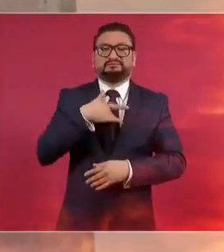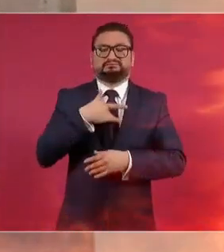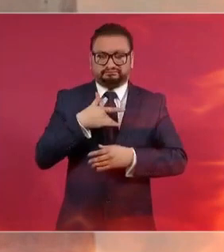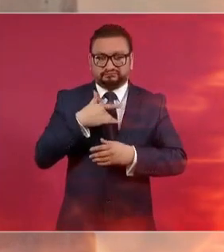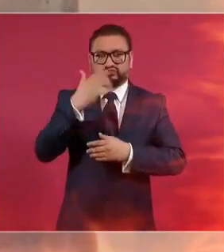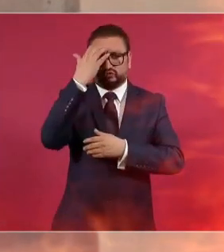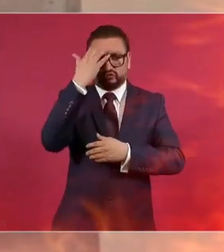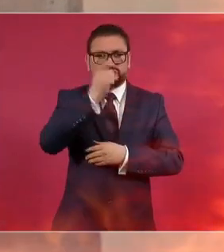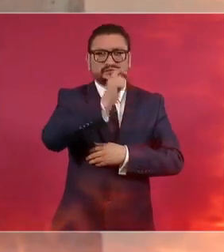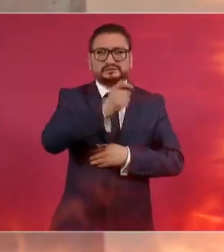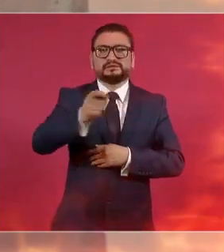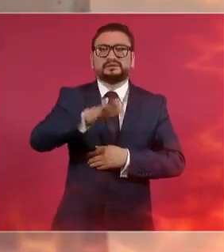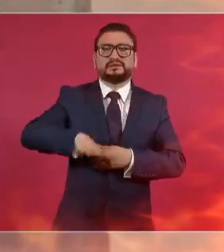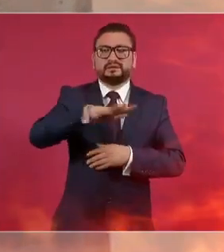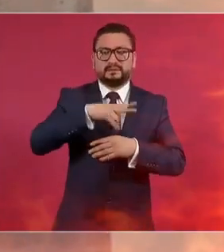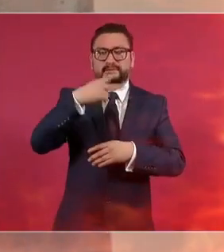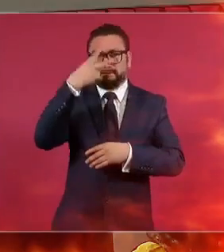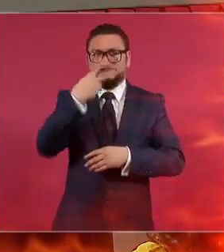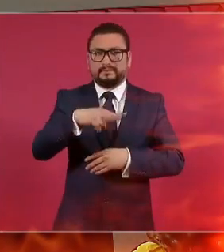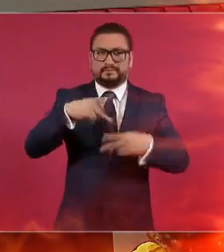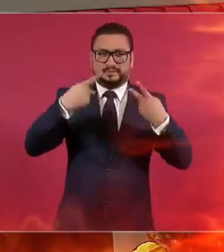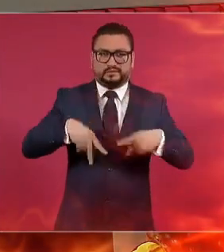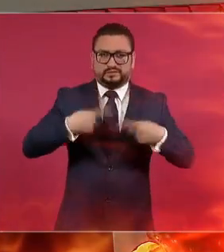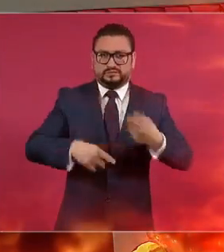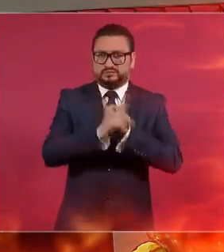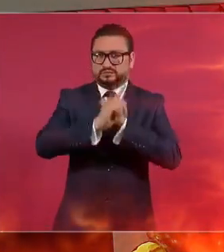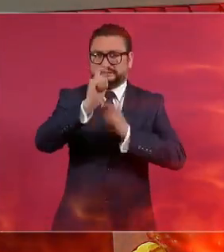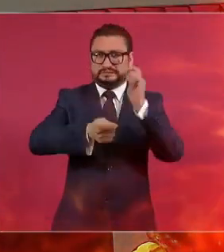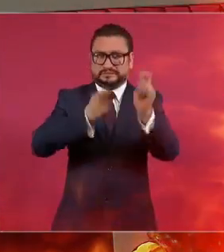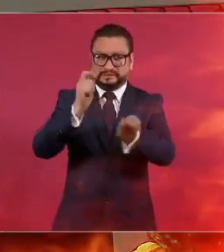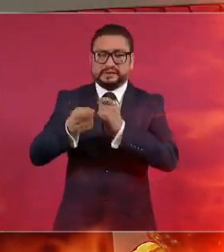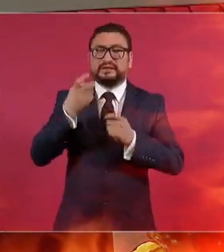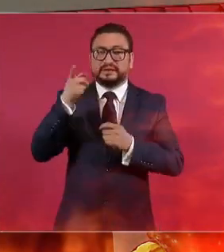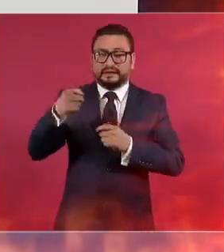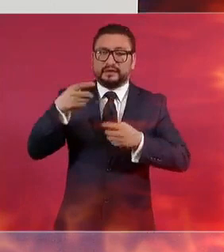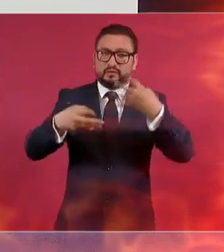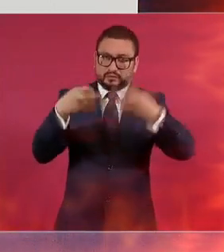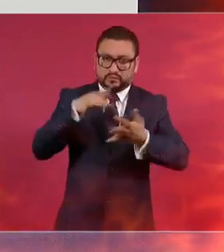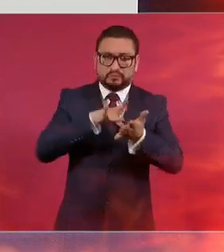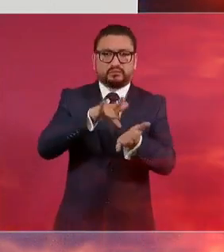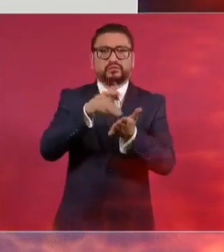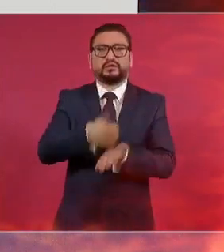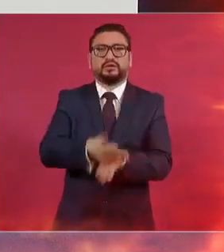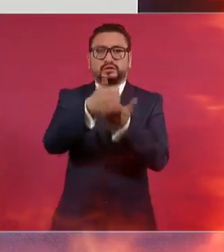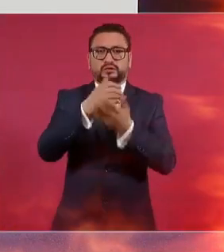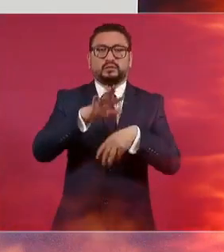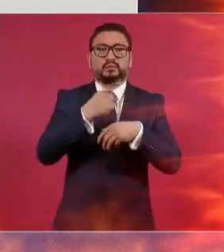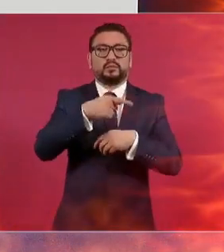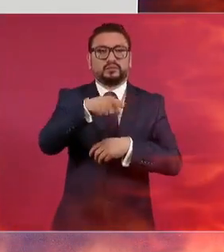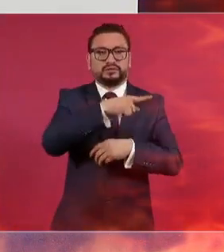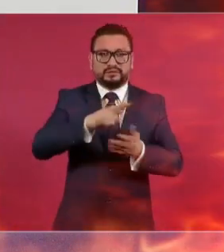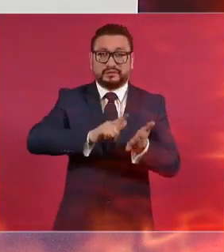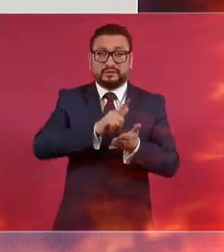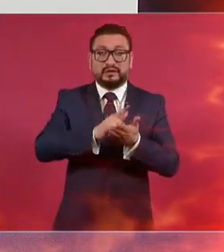Corte, si son elegidos en el Senado a propuesta de una terna del